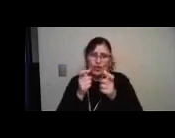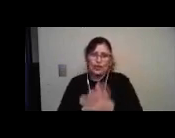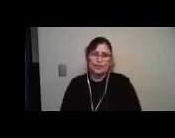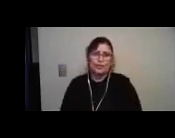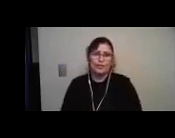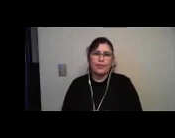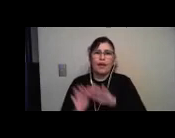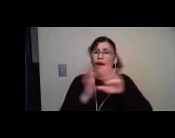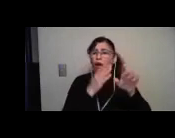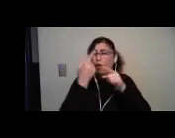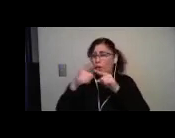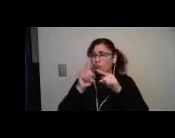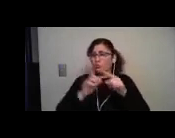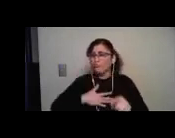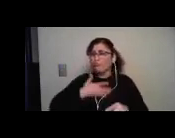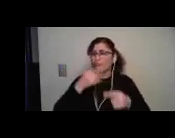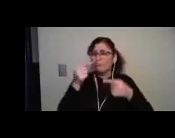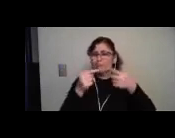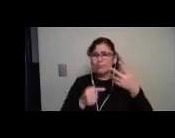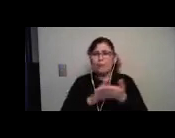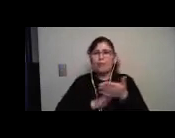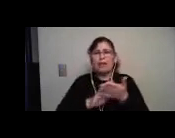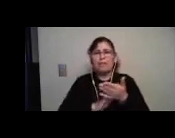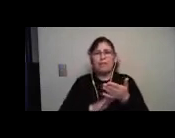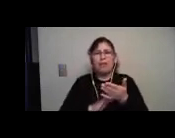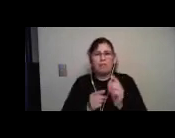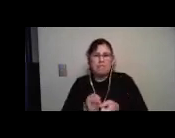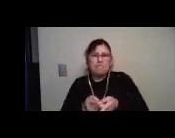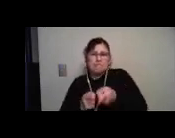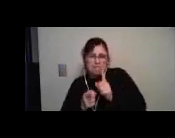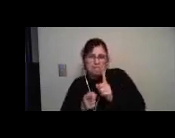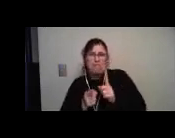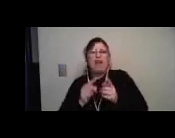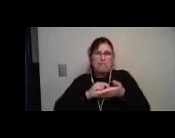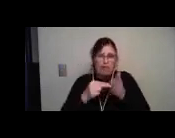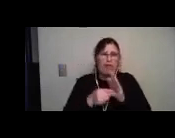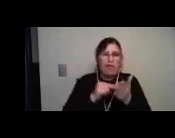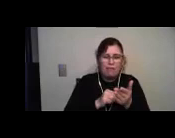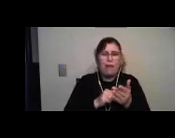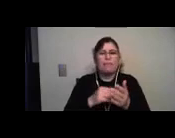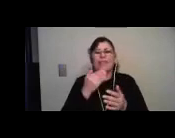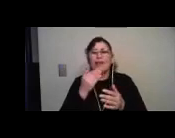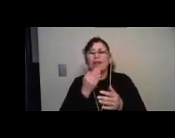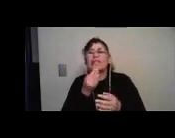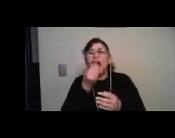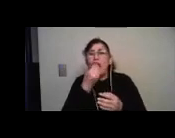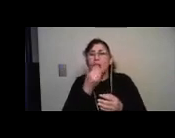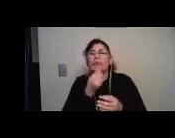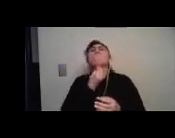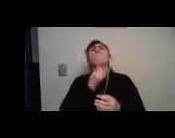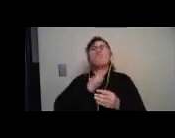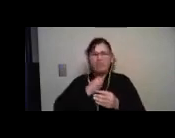Otros síntomas: problemas de erección, ¿cierto? Dificultades para la deglución, ya le cuesta mucho tragar alimentos que son un poco más